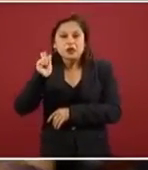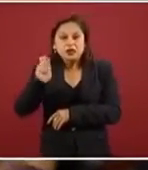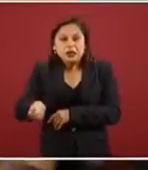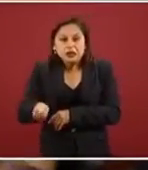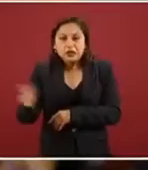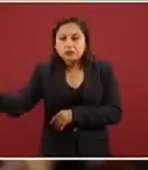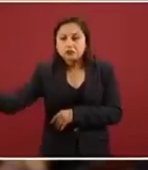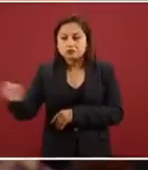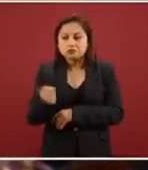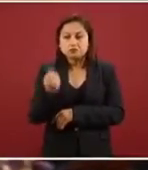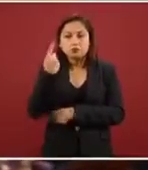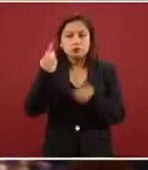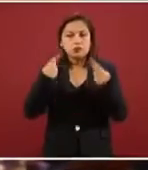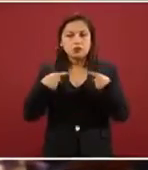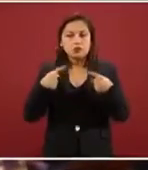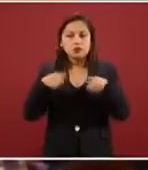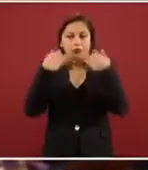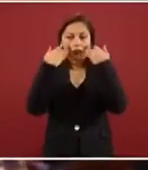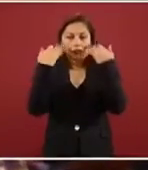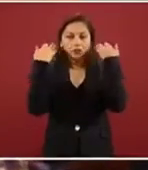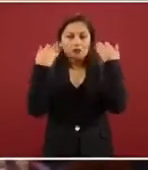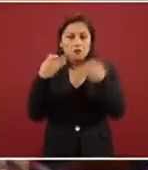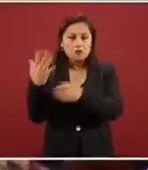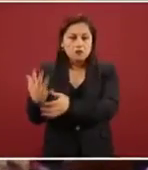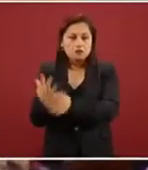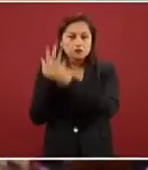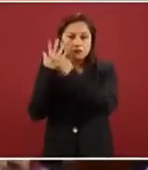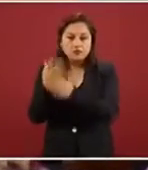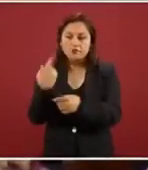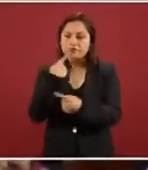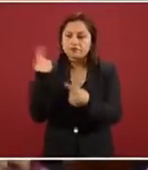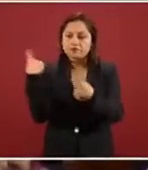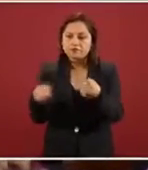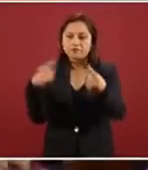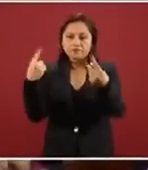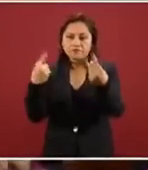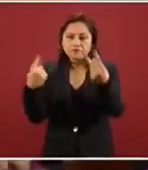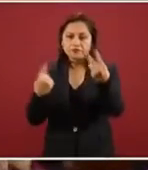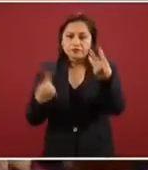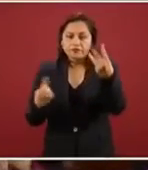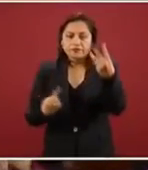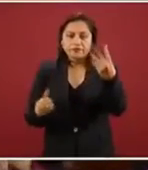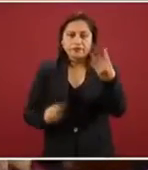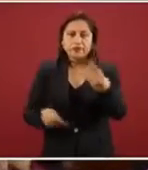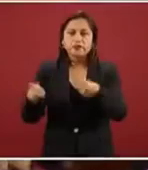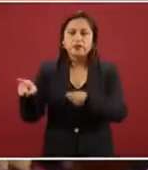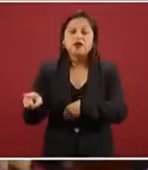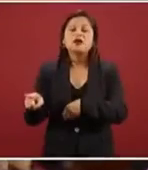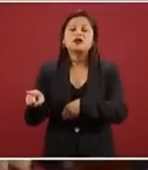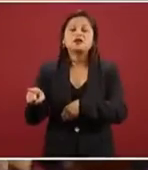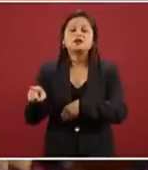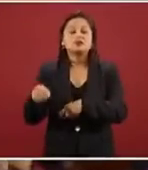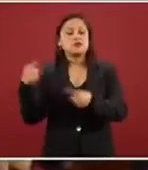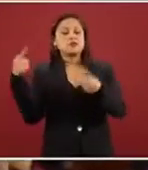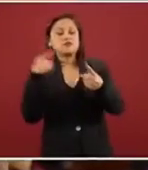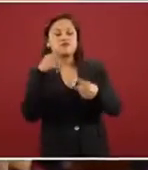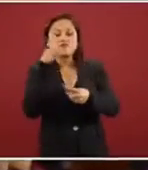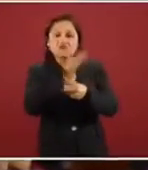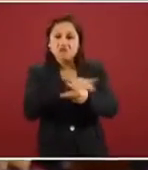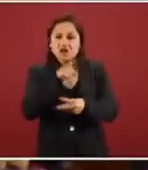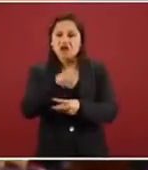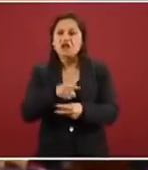testigo protegido por delincuencia, con cargos de delincuencia organizada, con cargos de lavado de dinero y